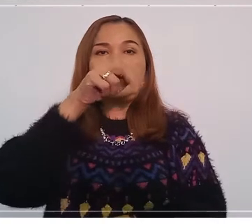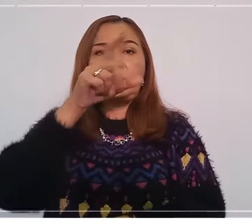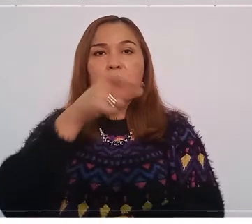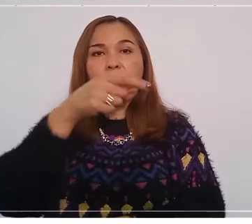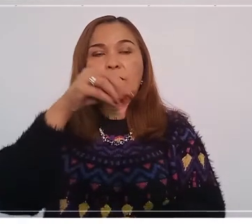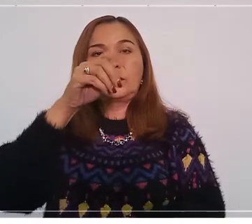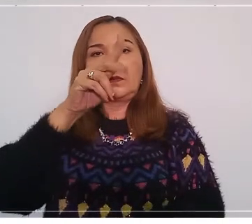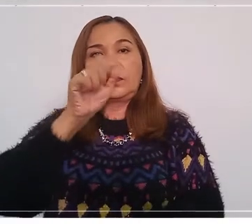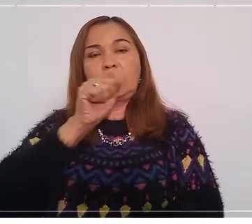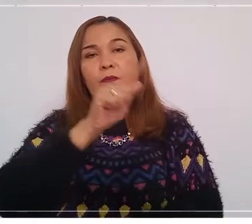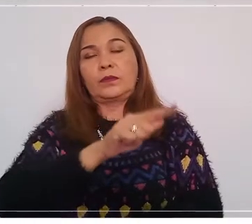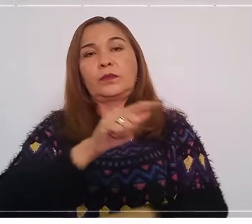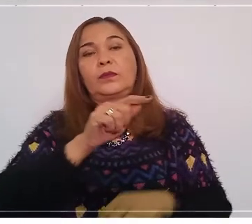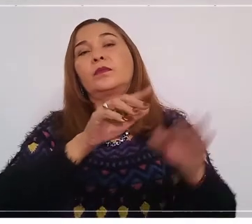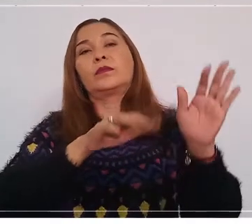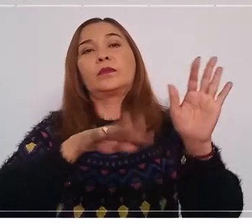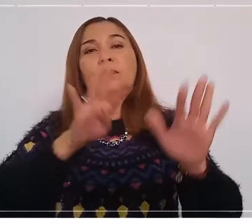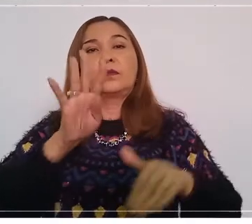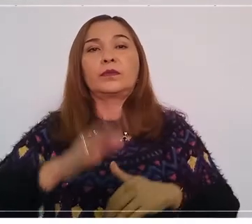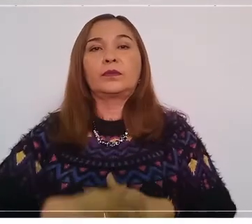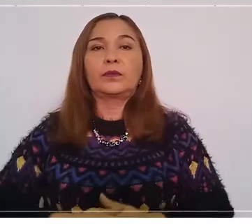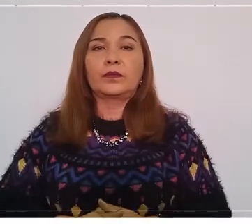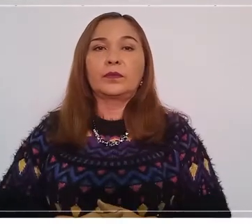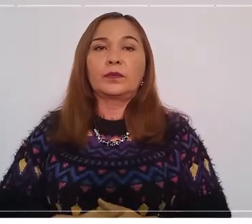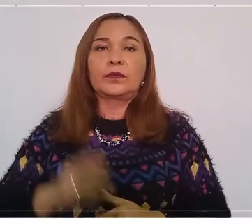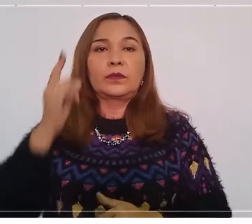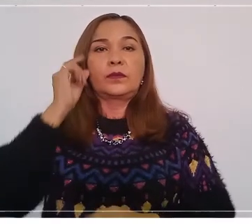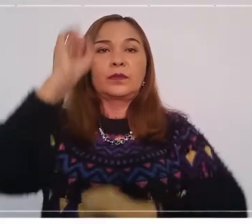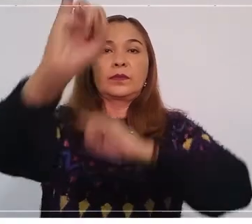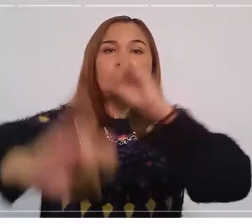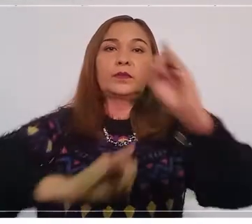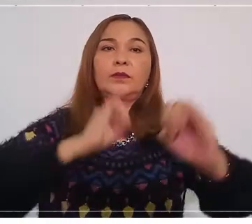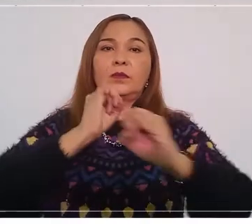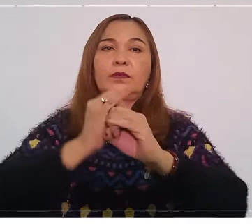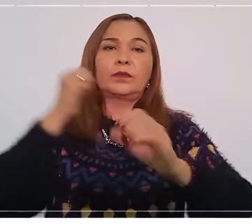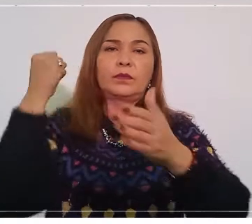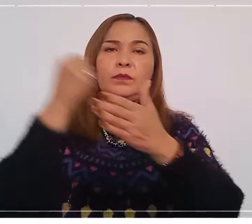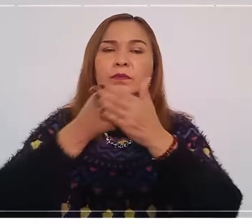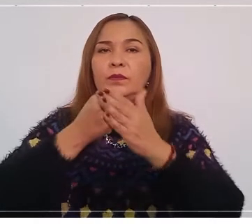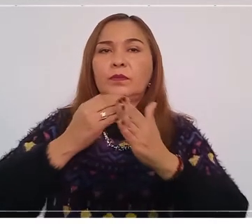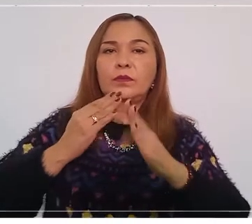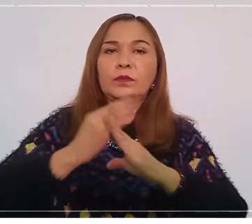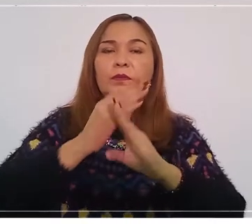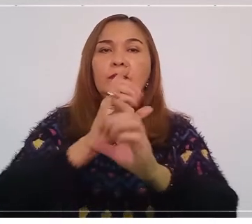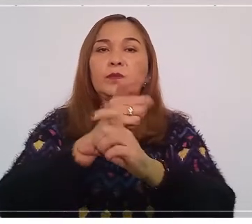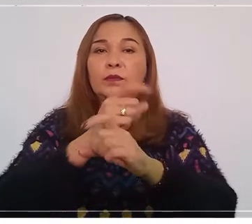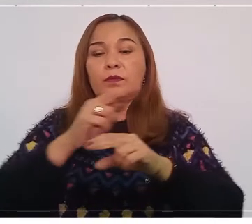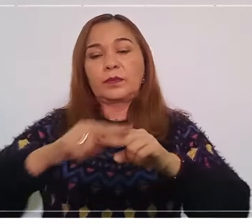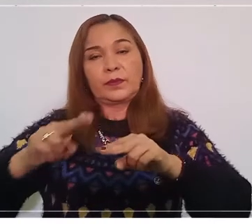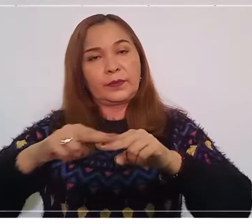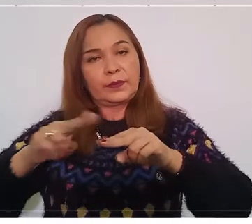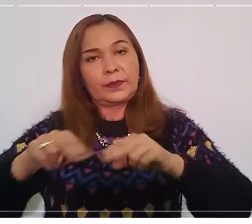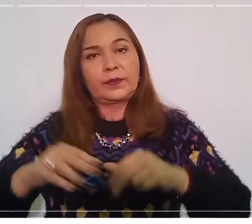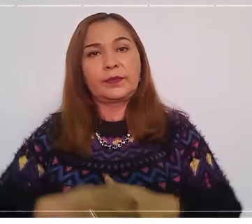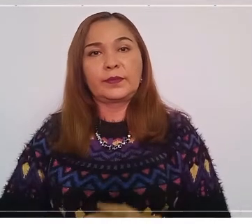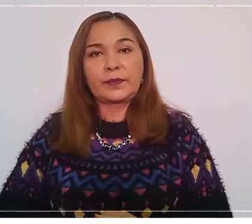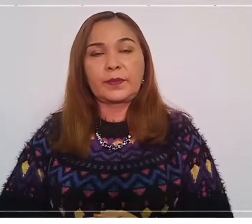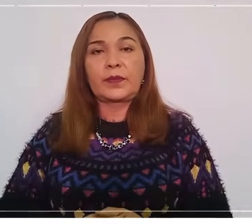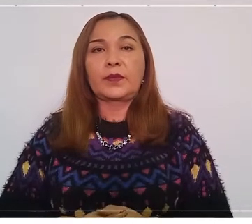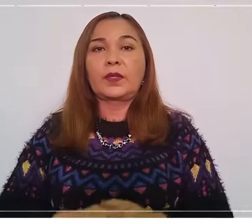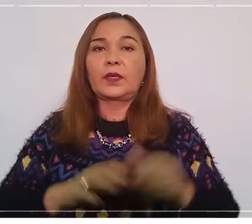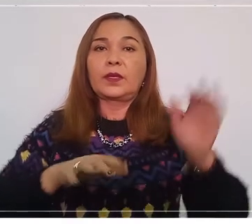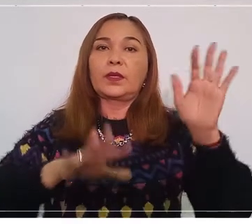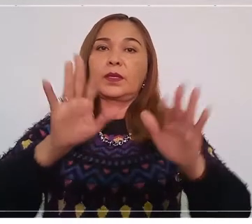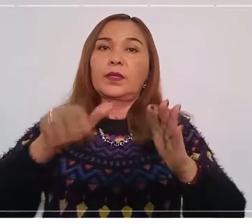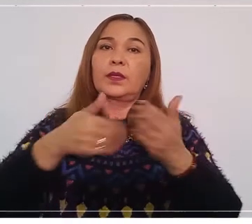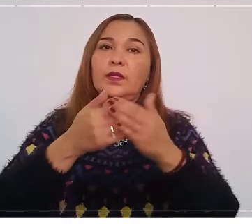1819 día internacional de la lucha contra el cáncer infantil del